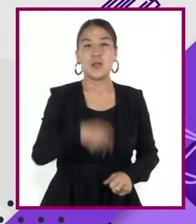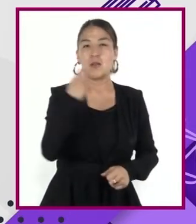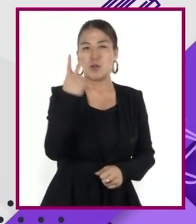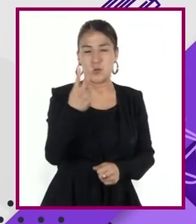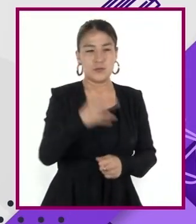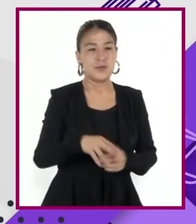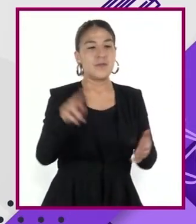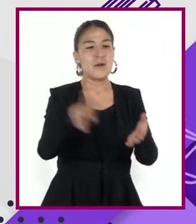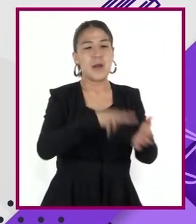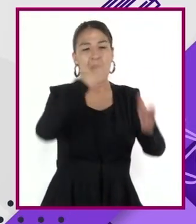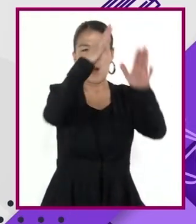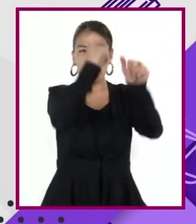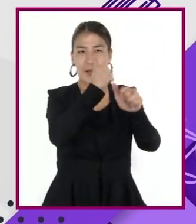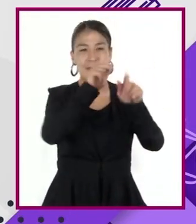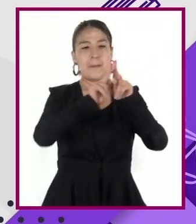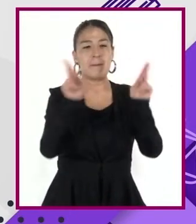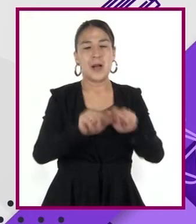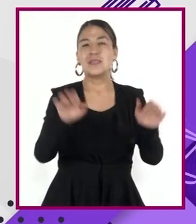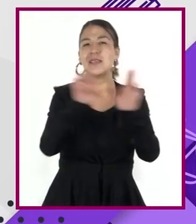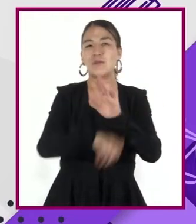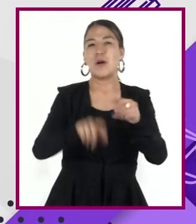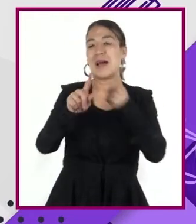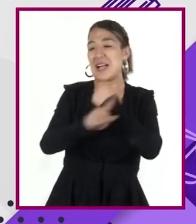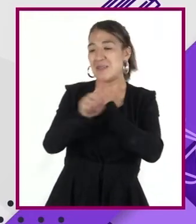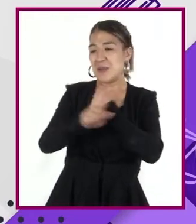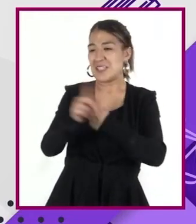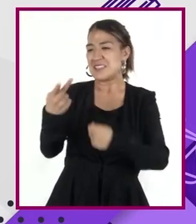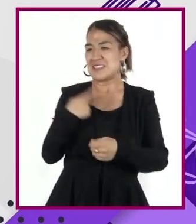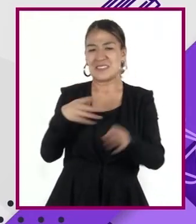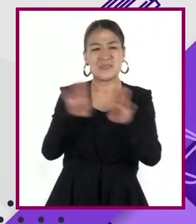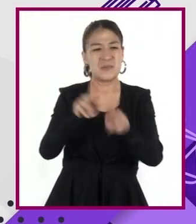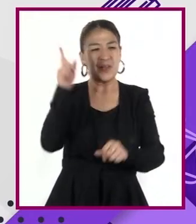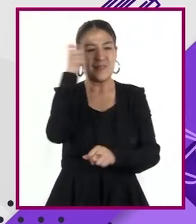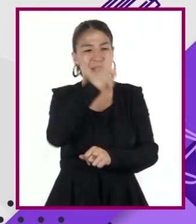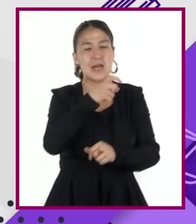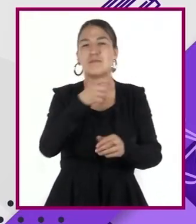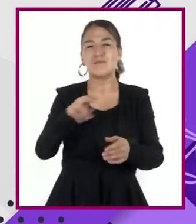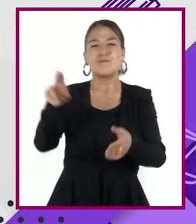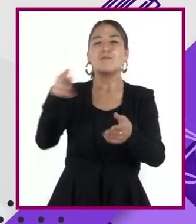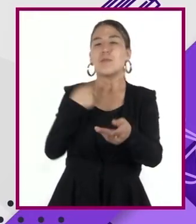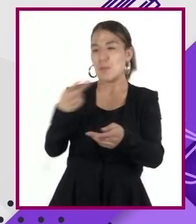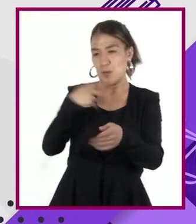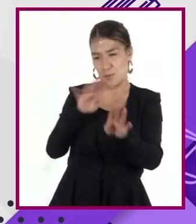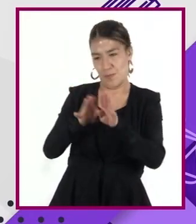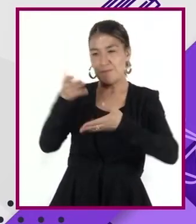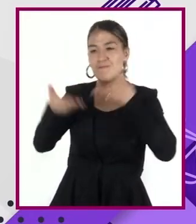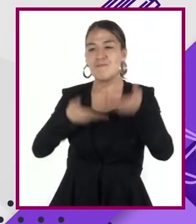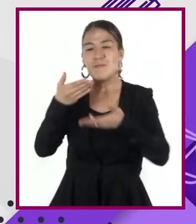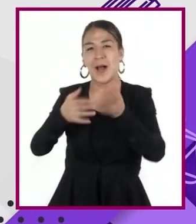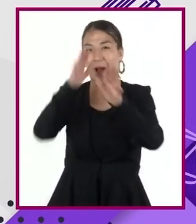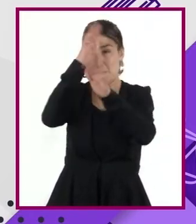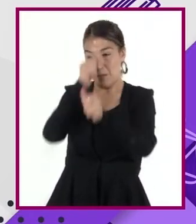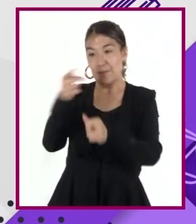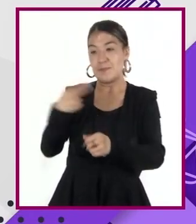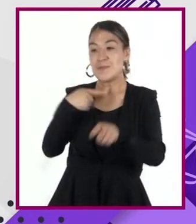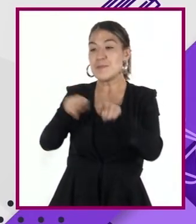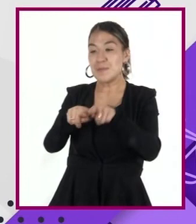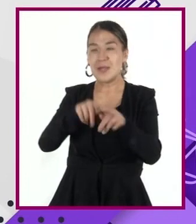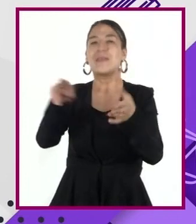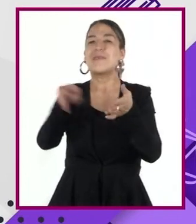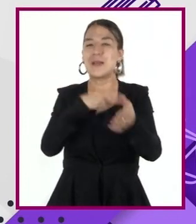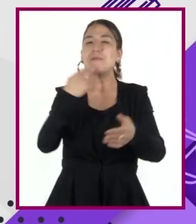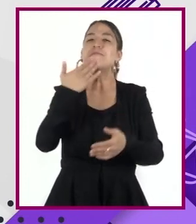de paz entre tú y tus hermanos para evitar violencia, plasmando acuerdos de colaboración mutua.